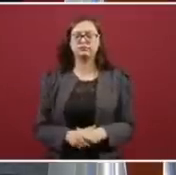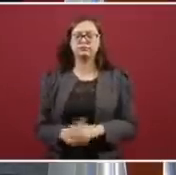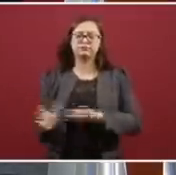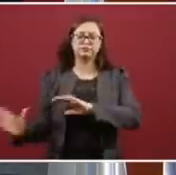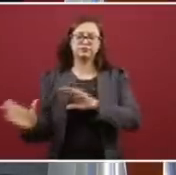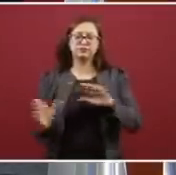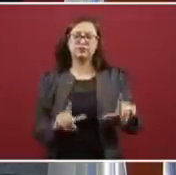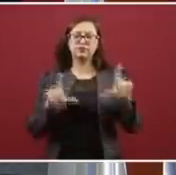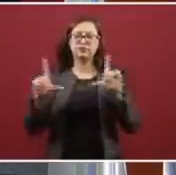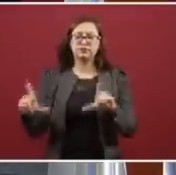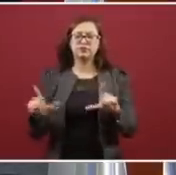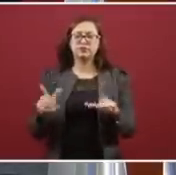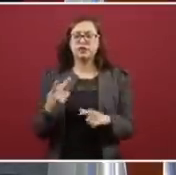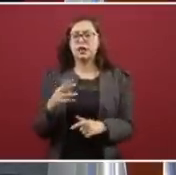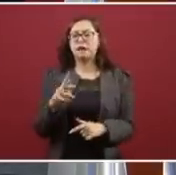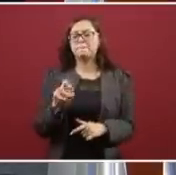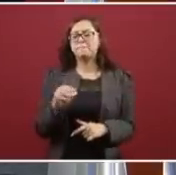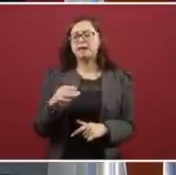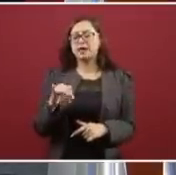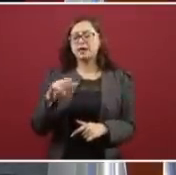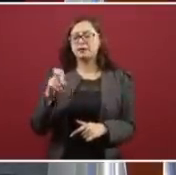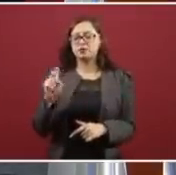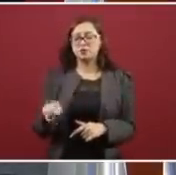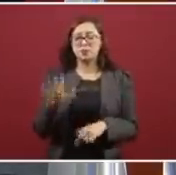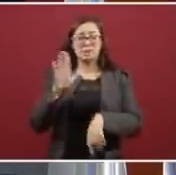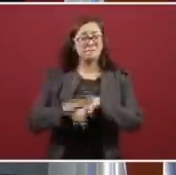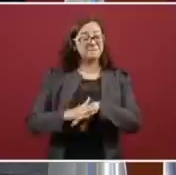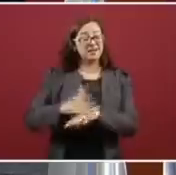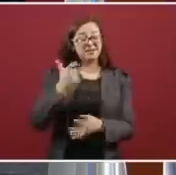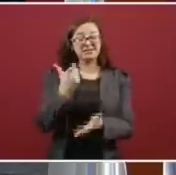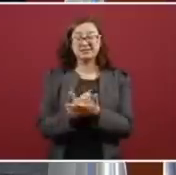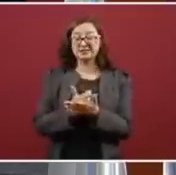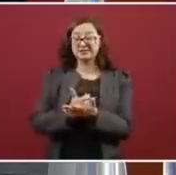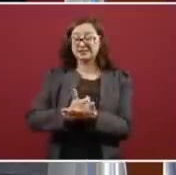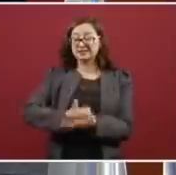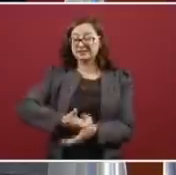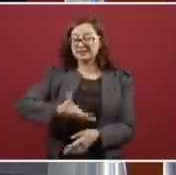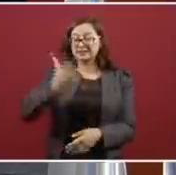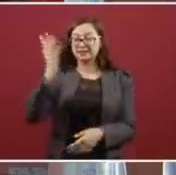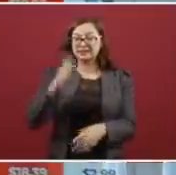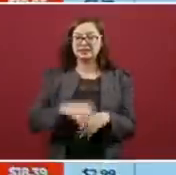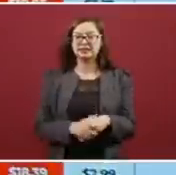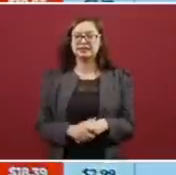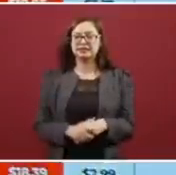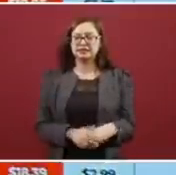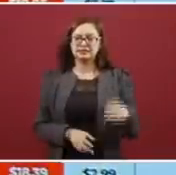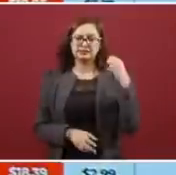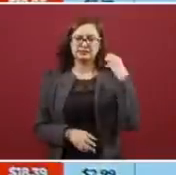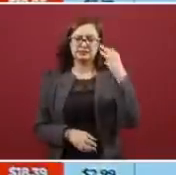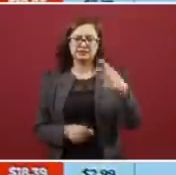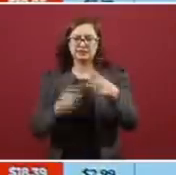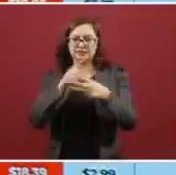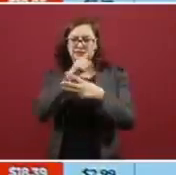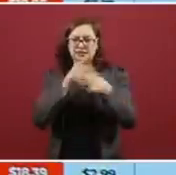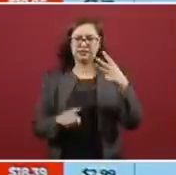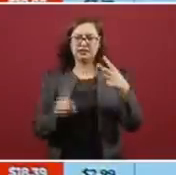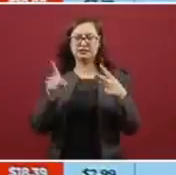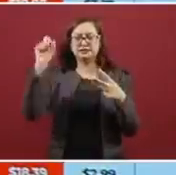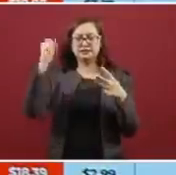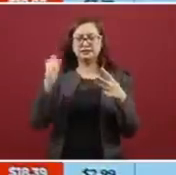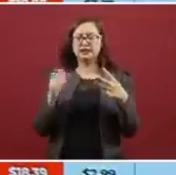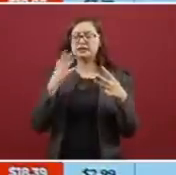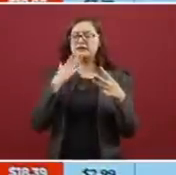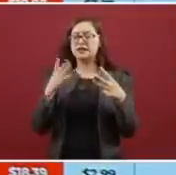gasolina premiun los que dan los 10 quedan más caro en todo el país hay tres gasolineras en ahome sinaloa